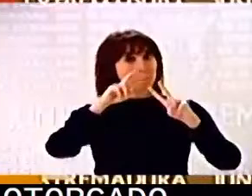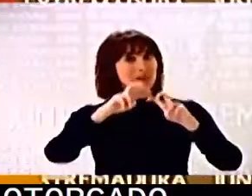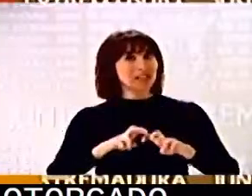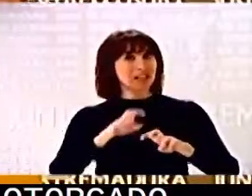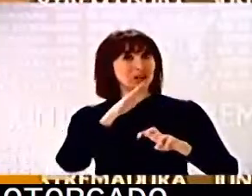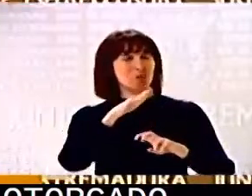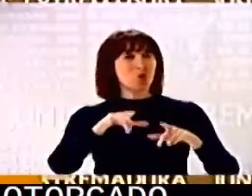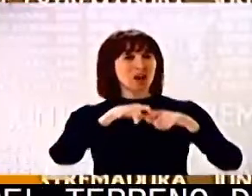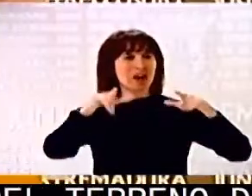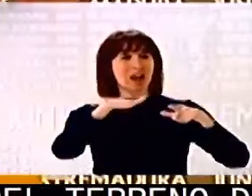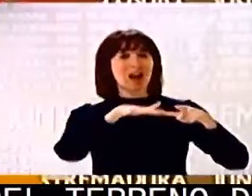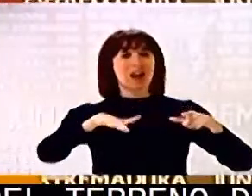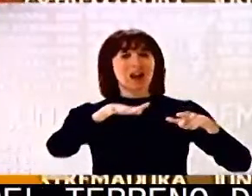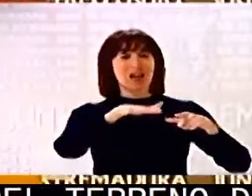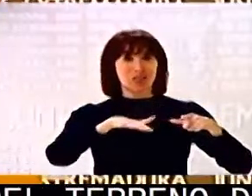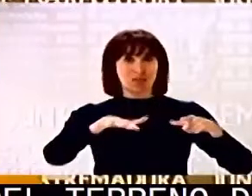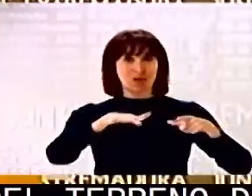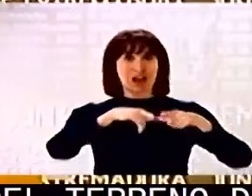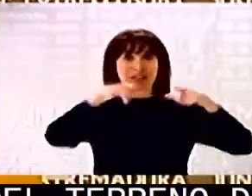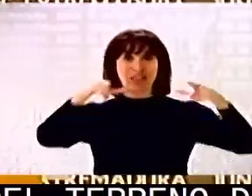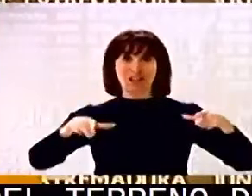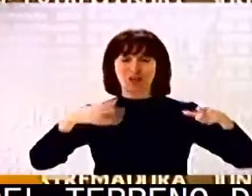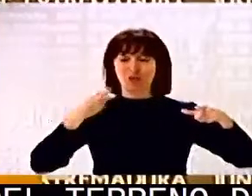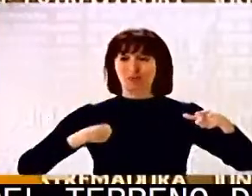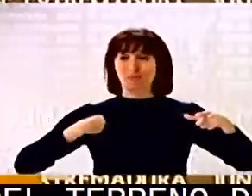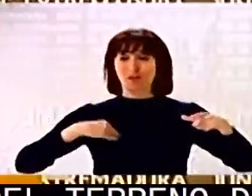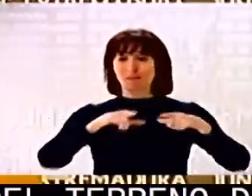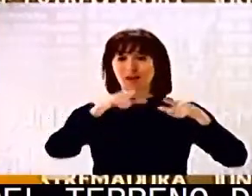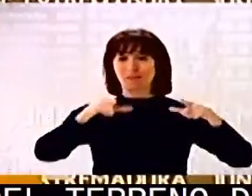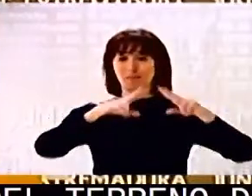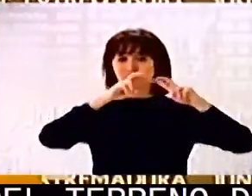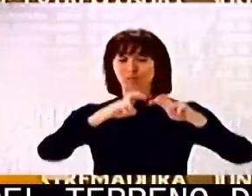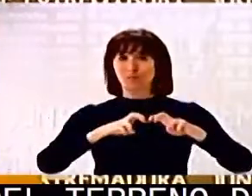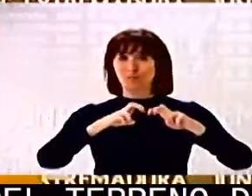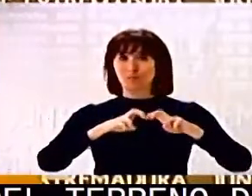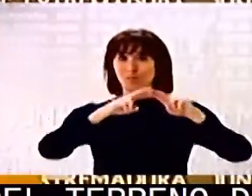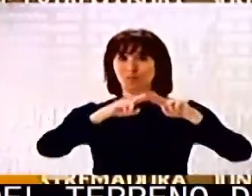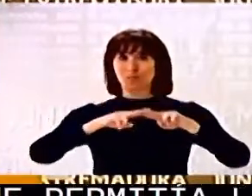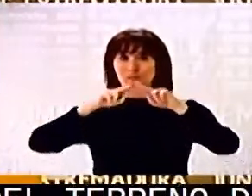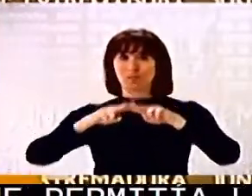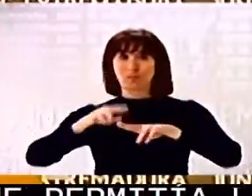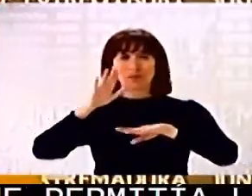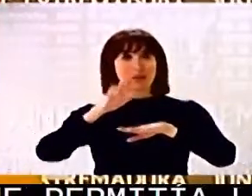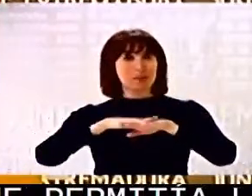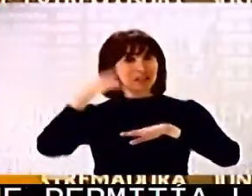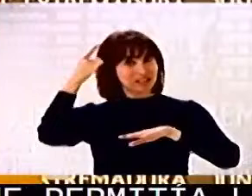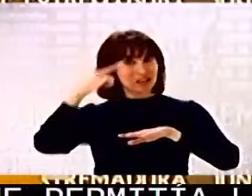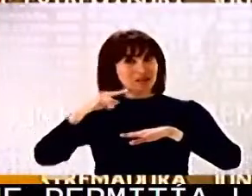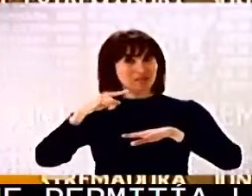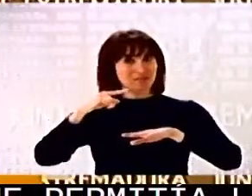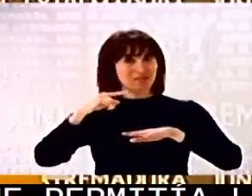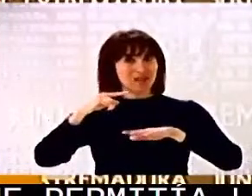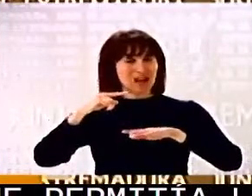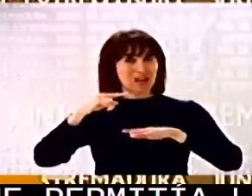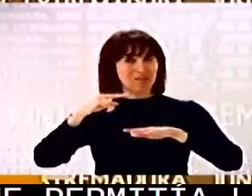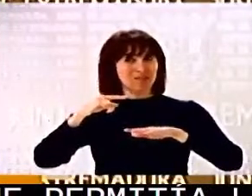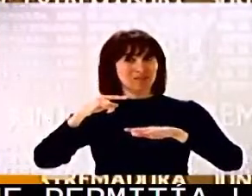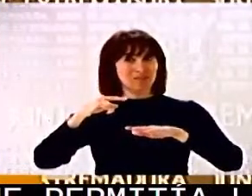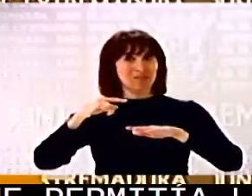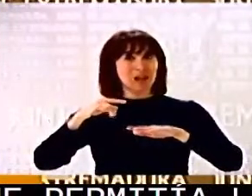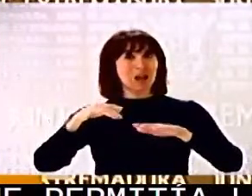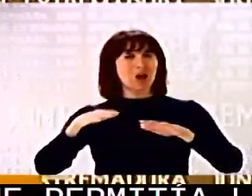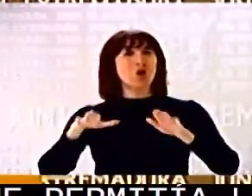del terreno de la pastilla objeto de esta cuestión que permitía la compatibilidad con el